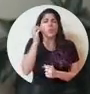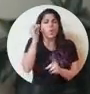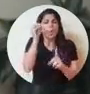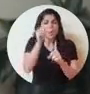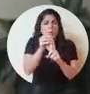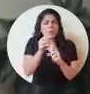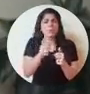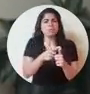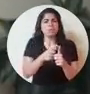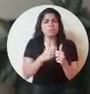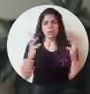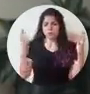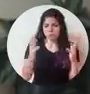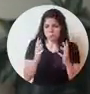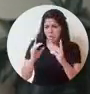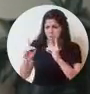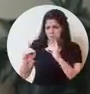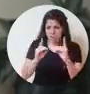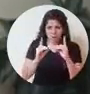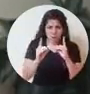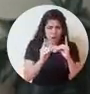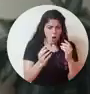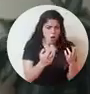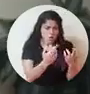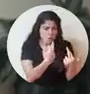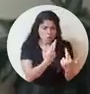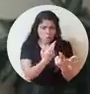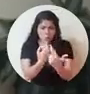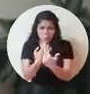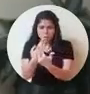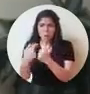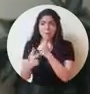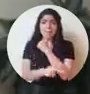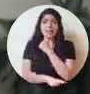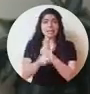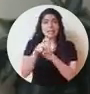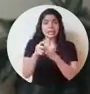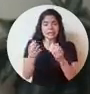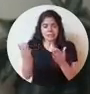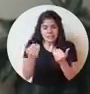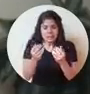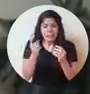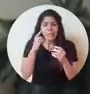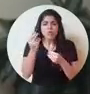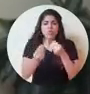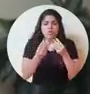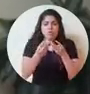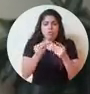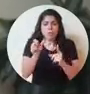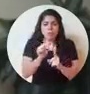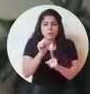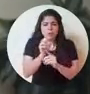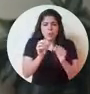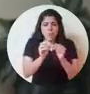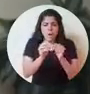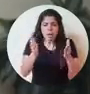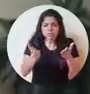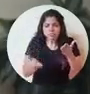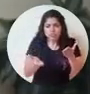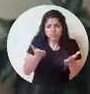fin de dialogar y balancear las respuestas que necesita el país para resolver la situación